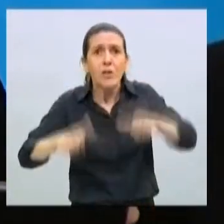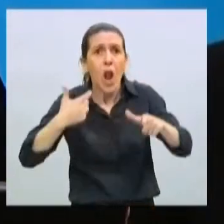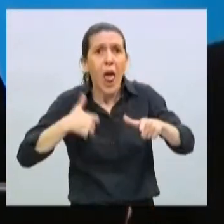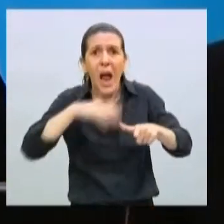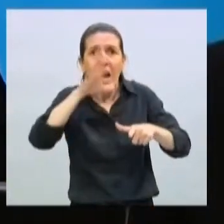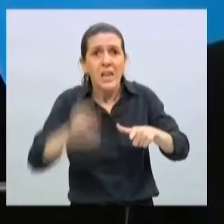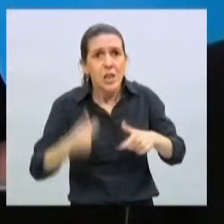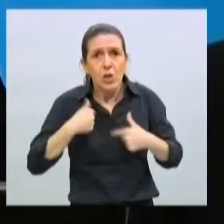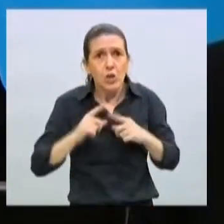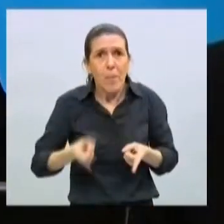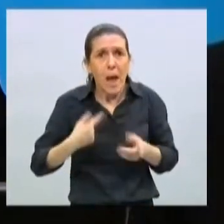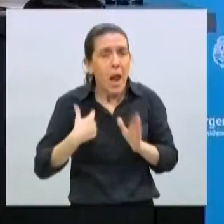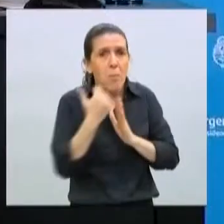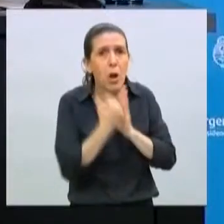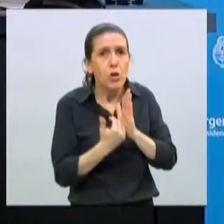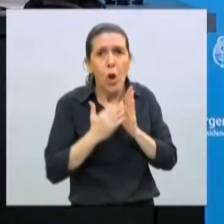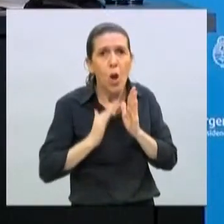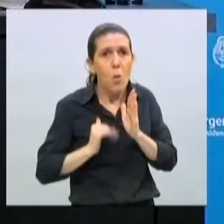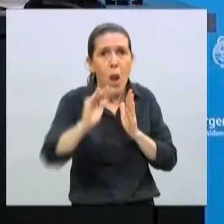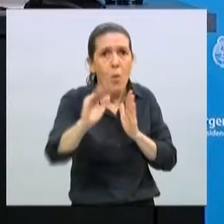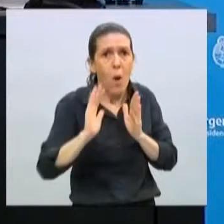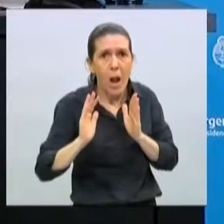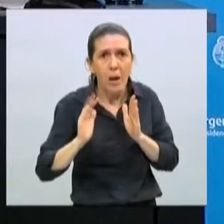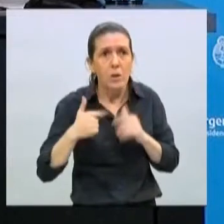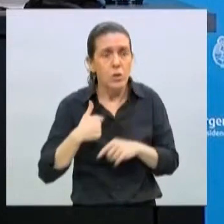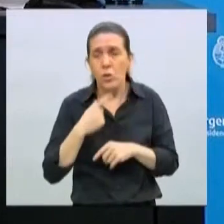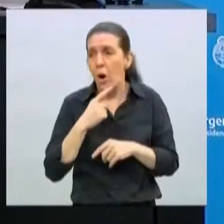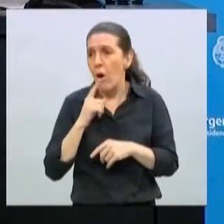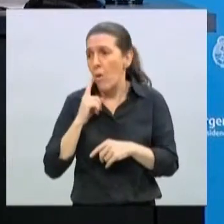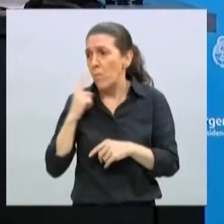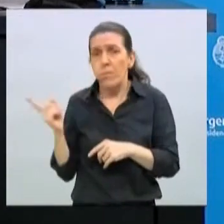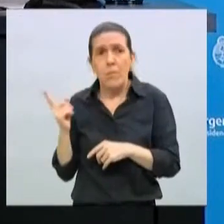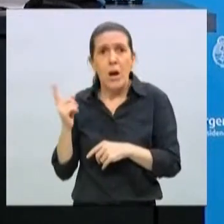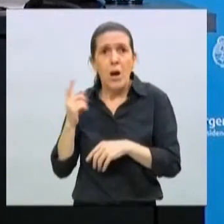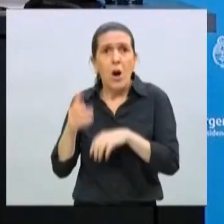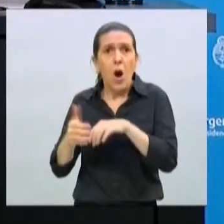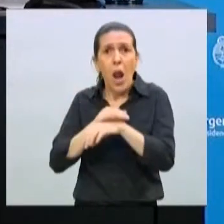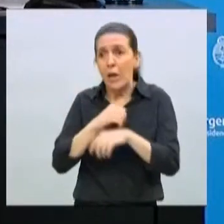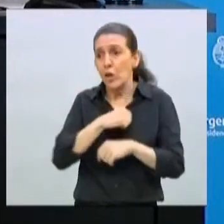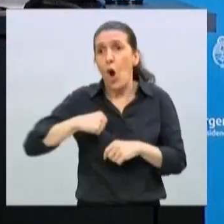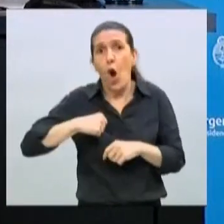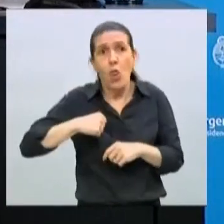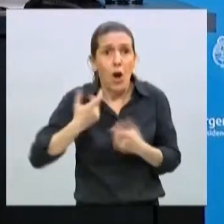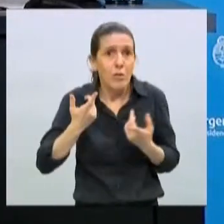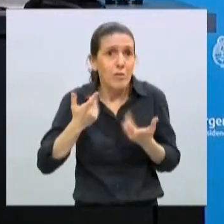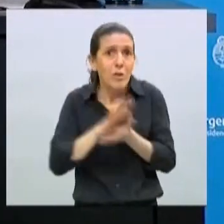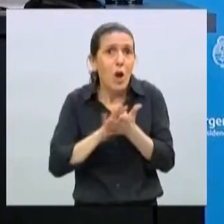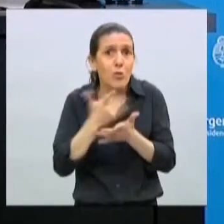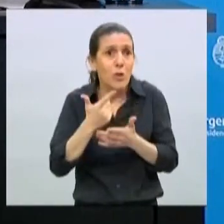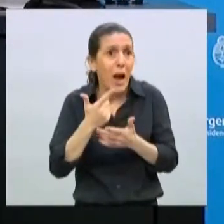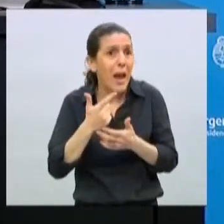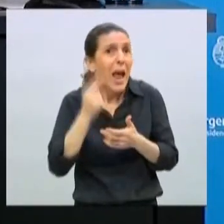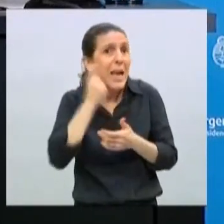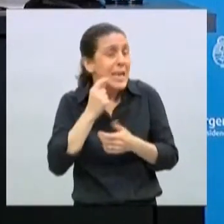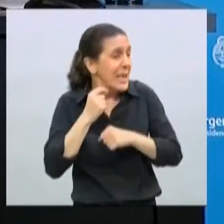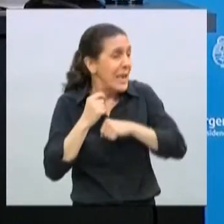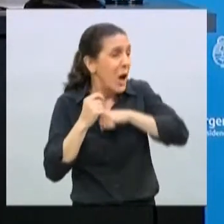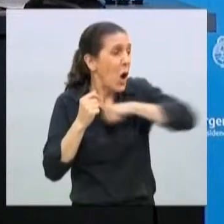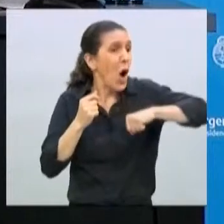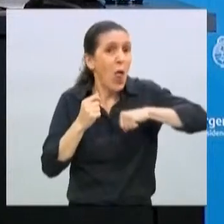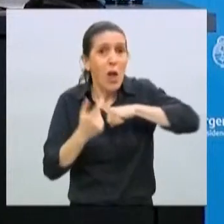sea, lo veo a Horacio y pegamos un codazo, ¿qué vamos a hacer? No tenemos solución. Y lo veo a Axel y tiramos el